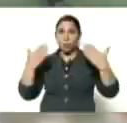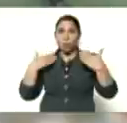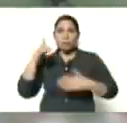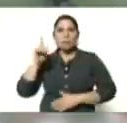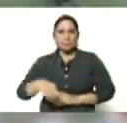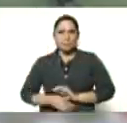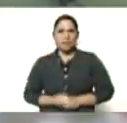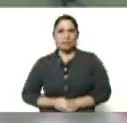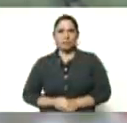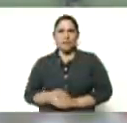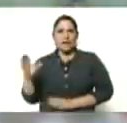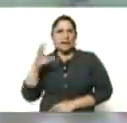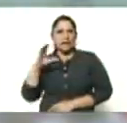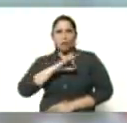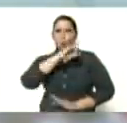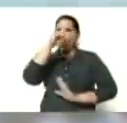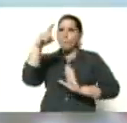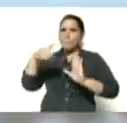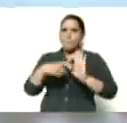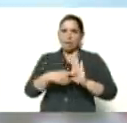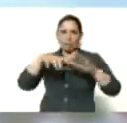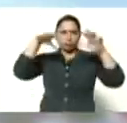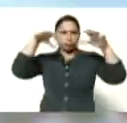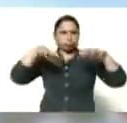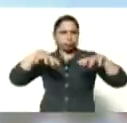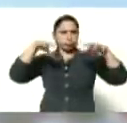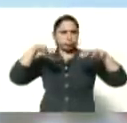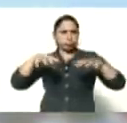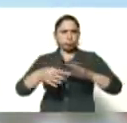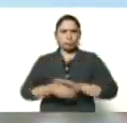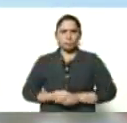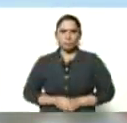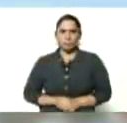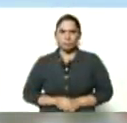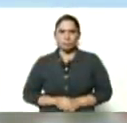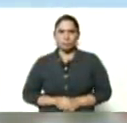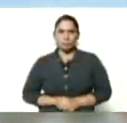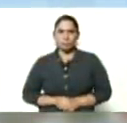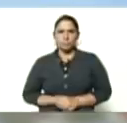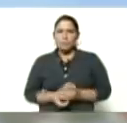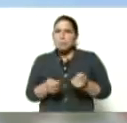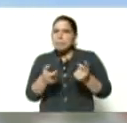cubrió la ciudad capital. Se cubrió el cuartel de la montaña de una